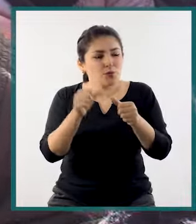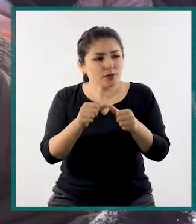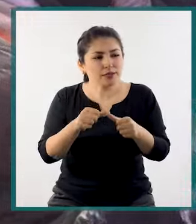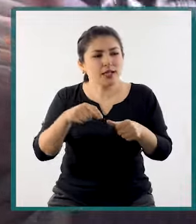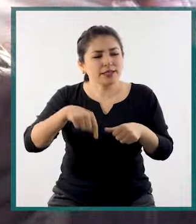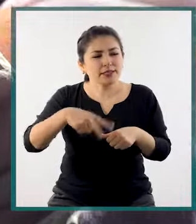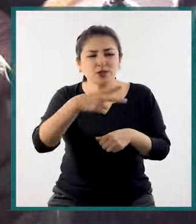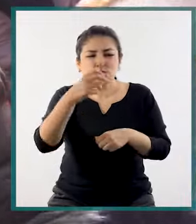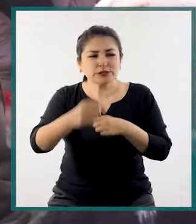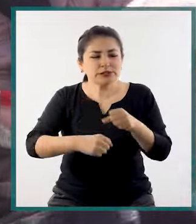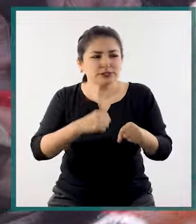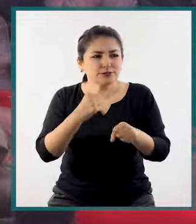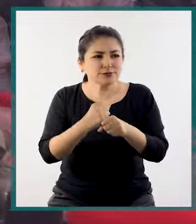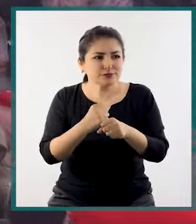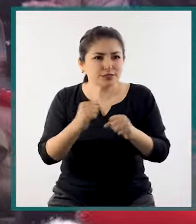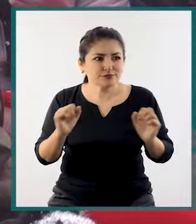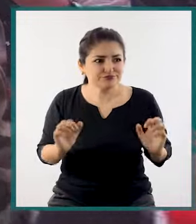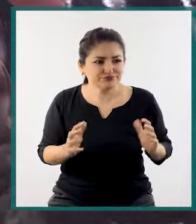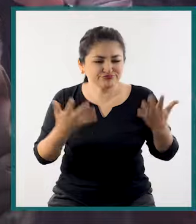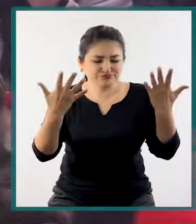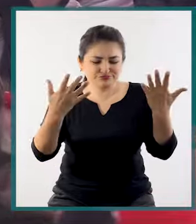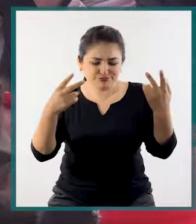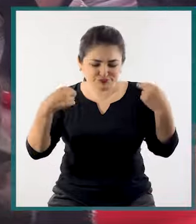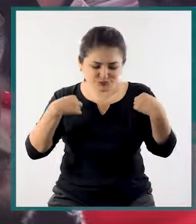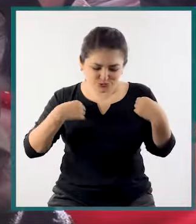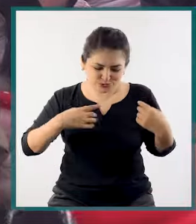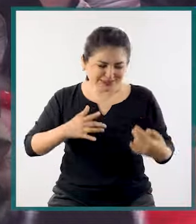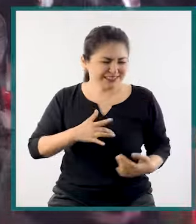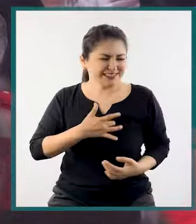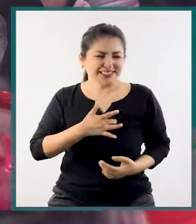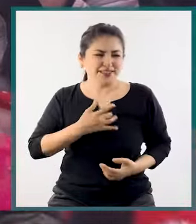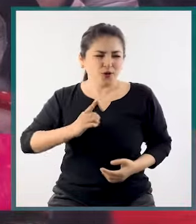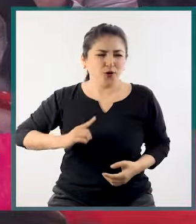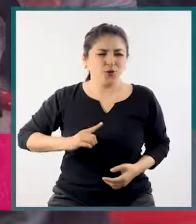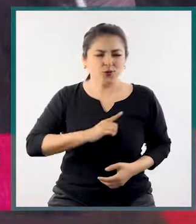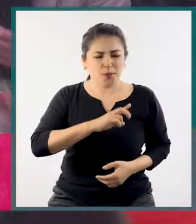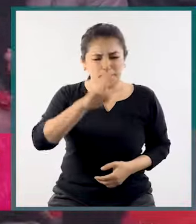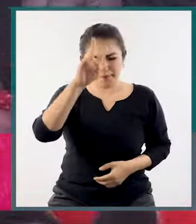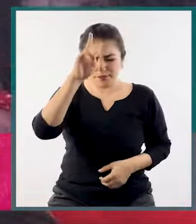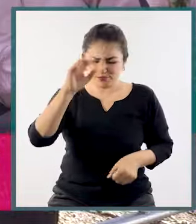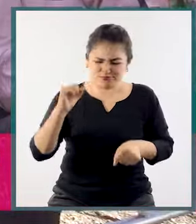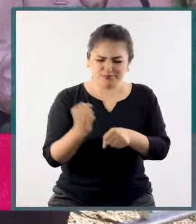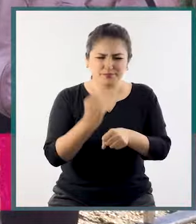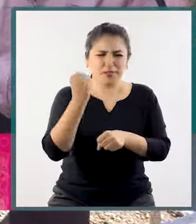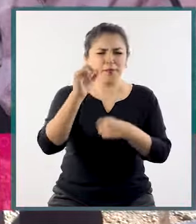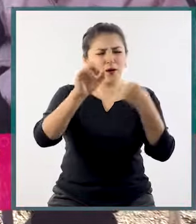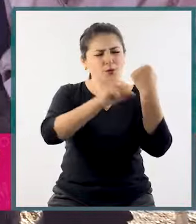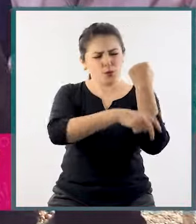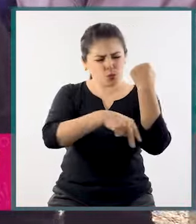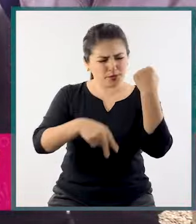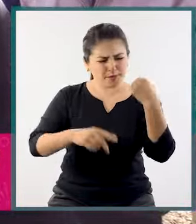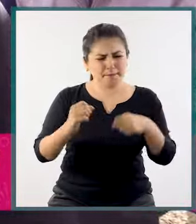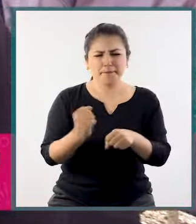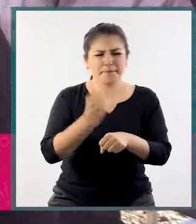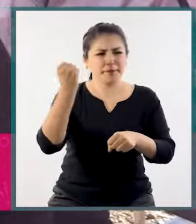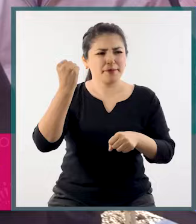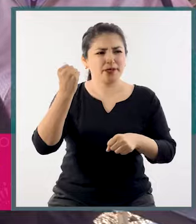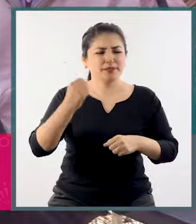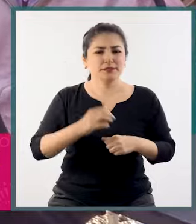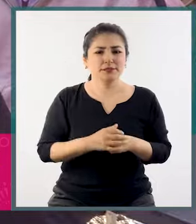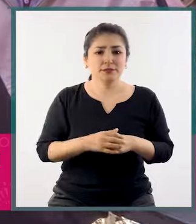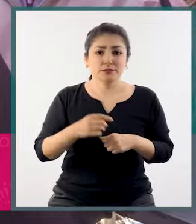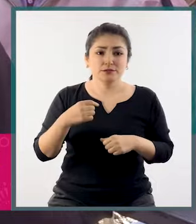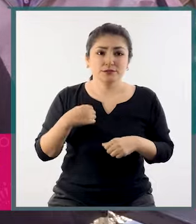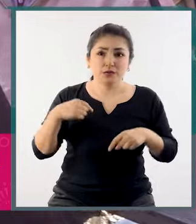aniversario de nuestro bicentenario y me siento orgulloso. ¡Viva el Perú y viva Junín! Muy emocionado, la verdad, de